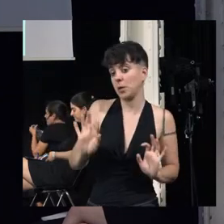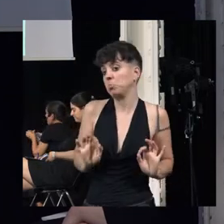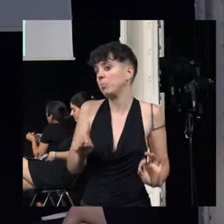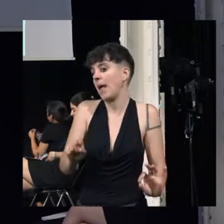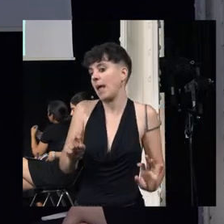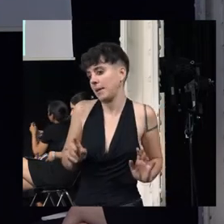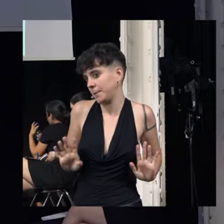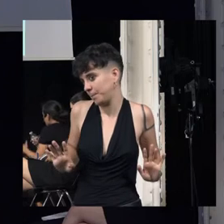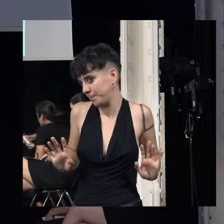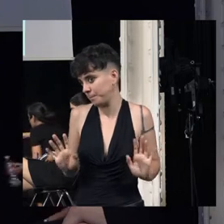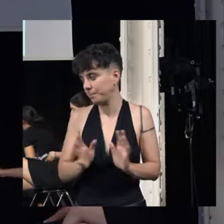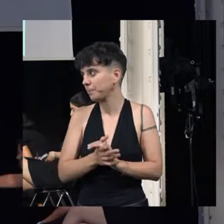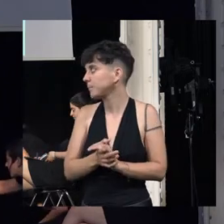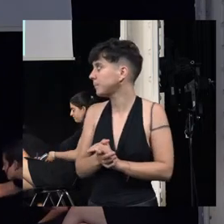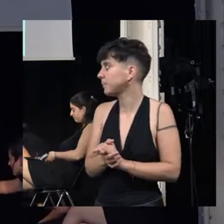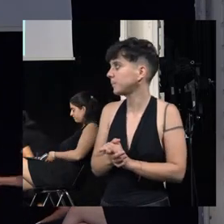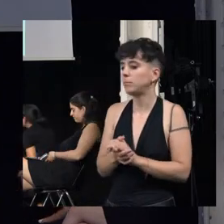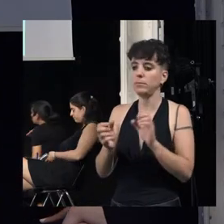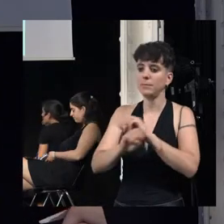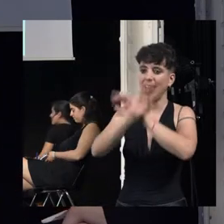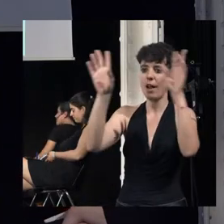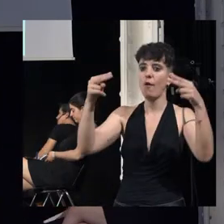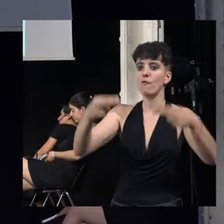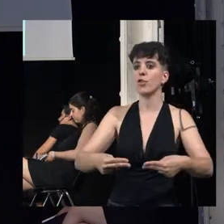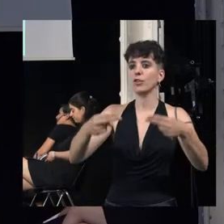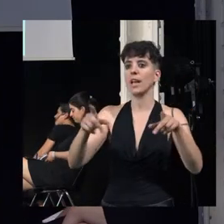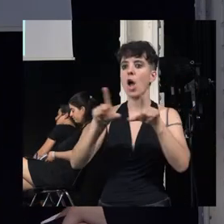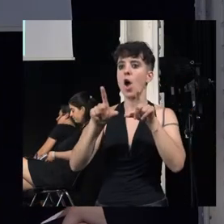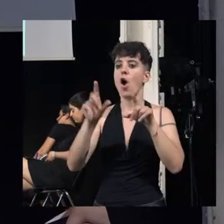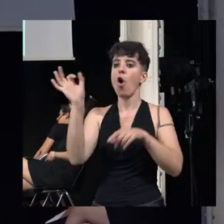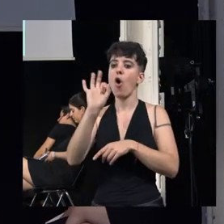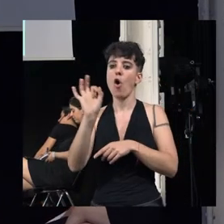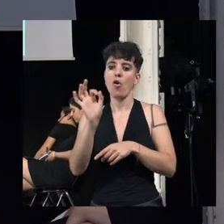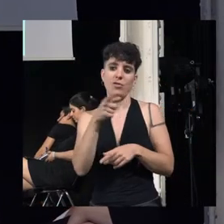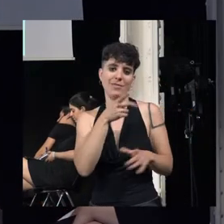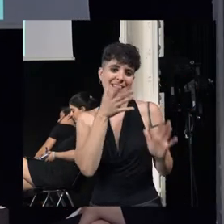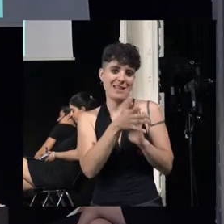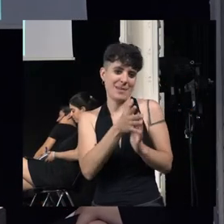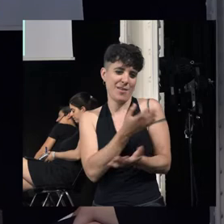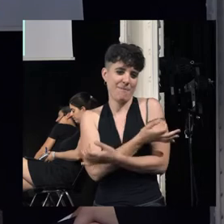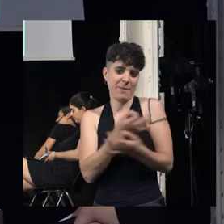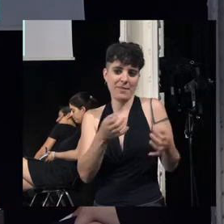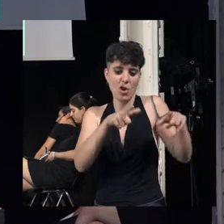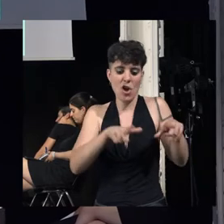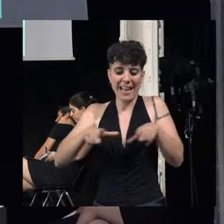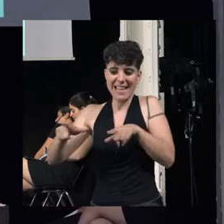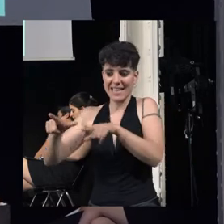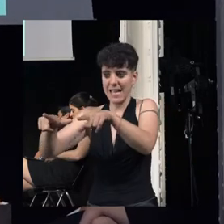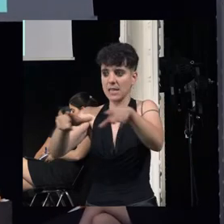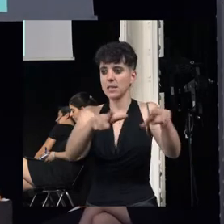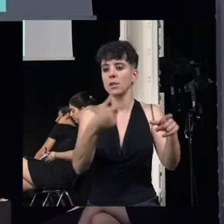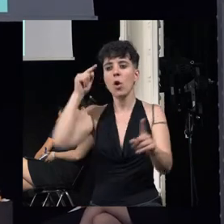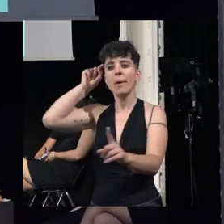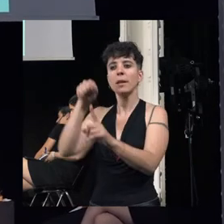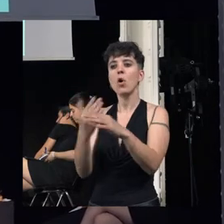Por supuesto, estamos en las fronteras, como bien decía, con las casillas de manera tan brillante la compañera. Yo, mi intención en una jornada